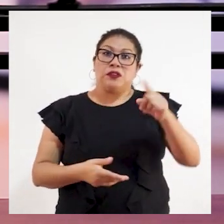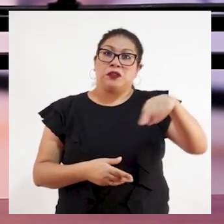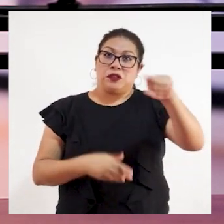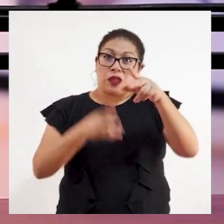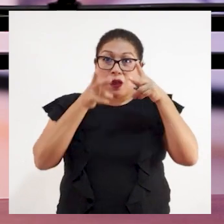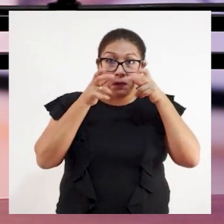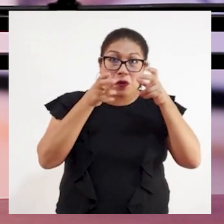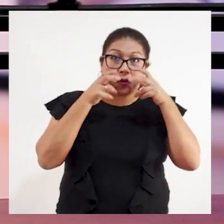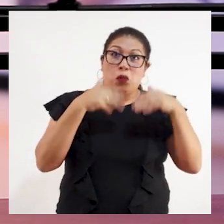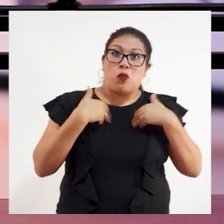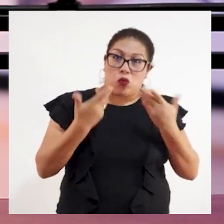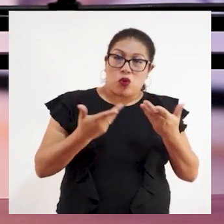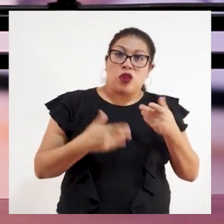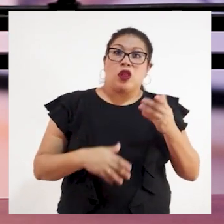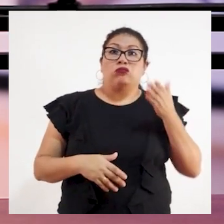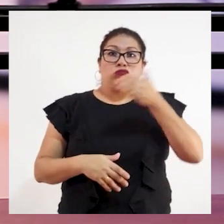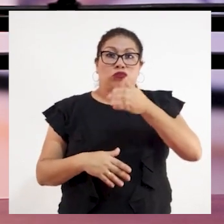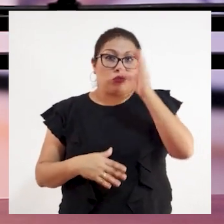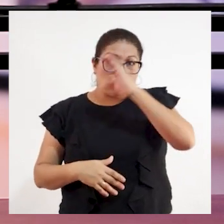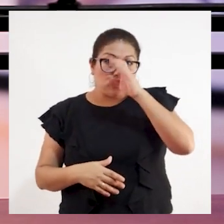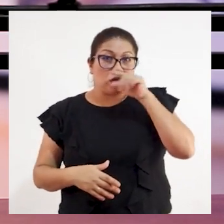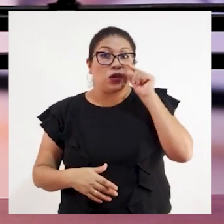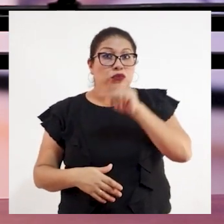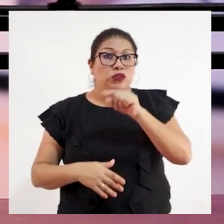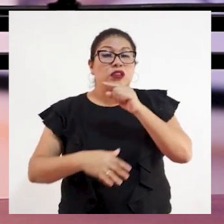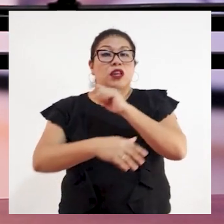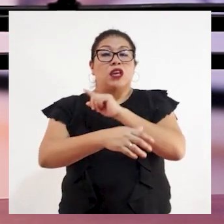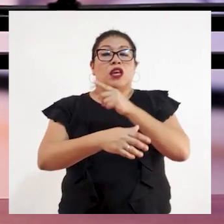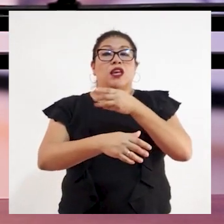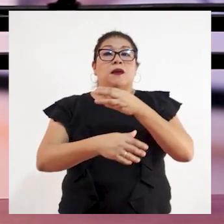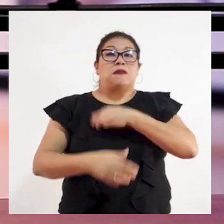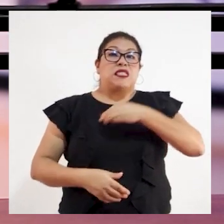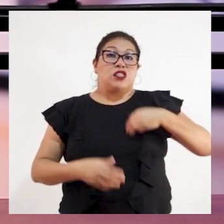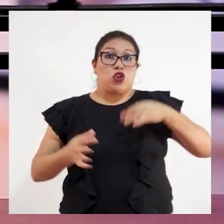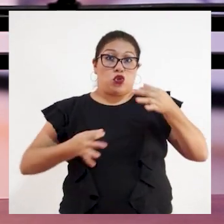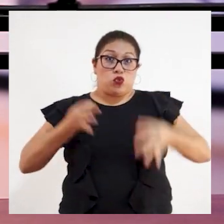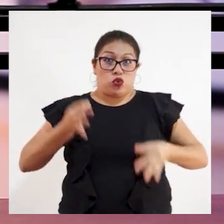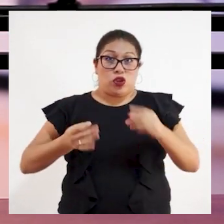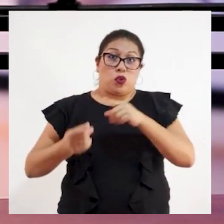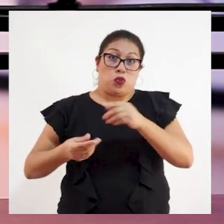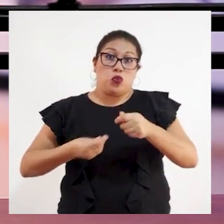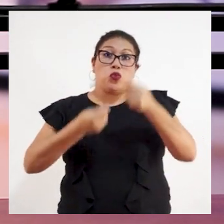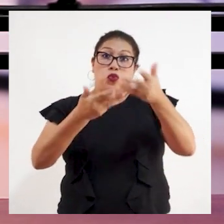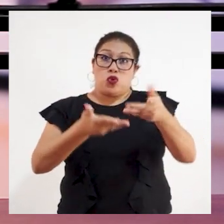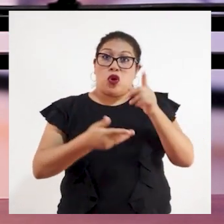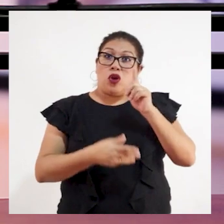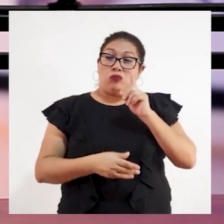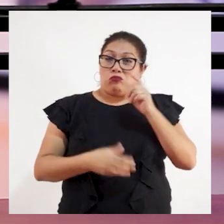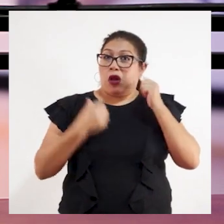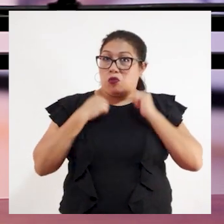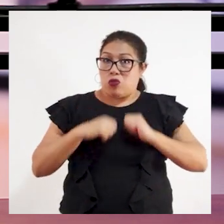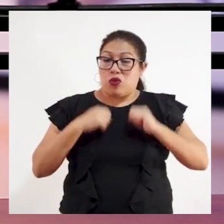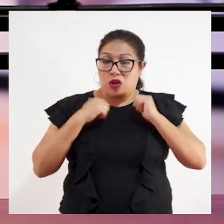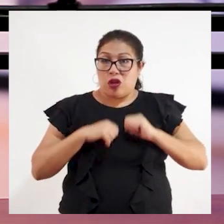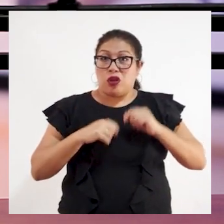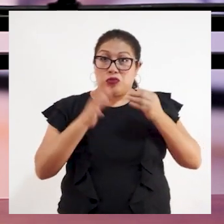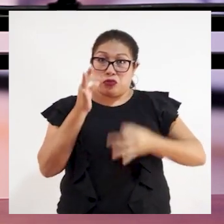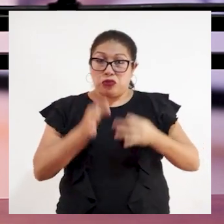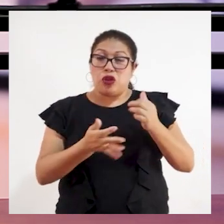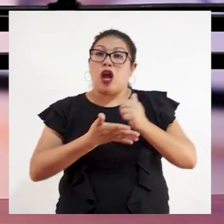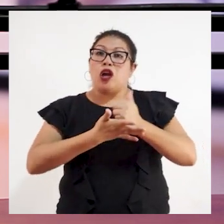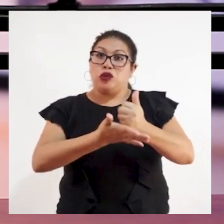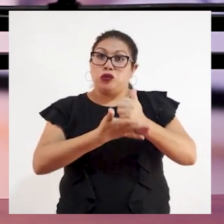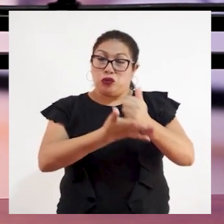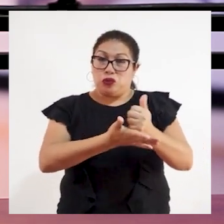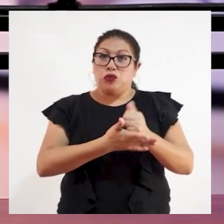Justicia porque ustedes les pueden brindar un abogado de oficio y atender de maneras no solo